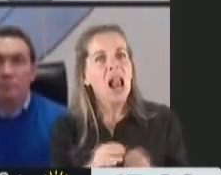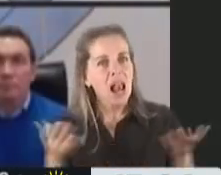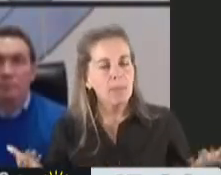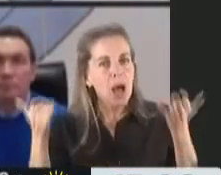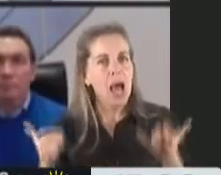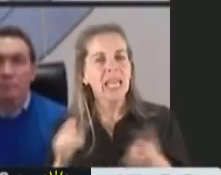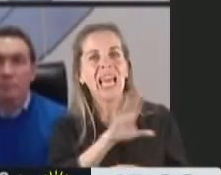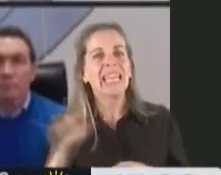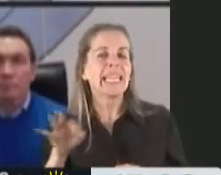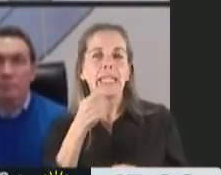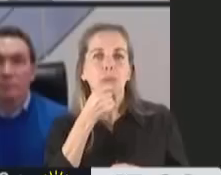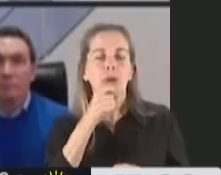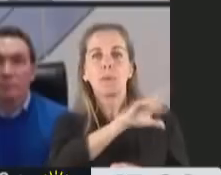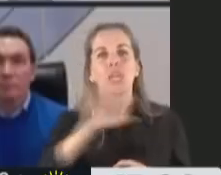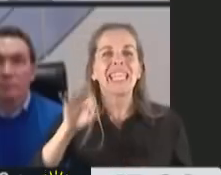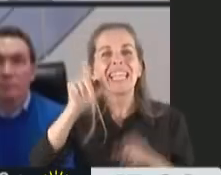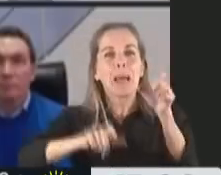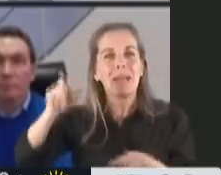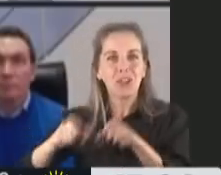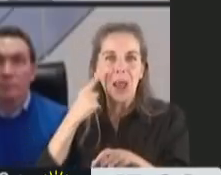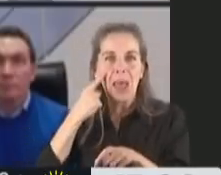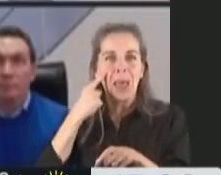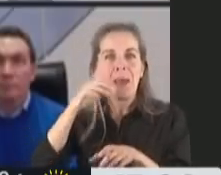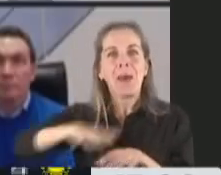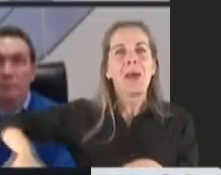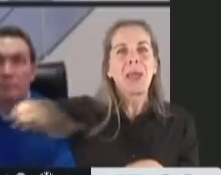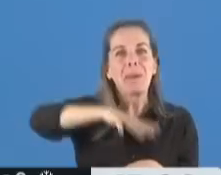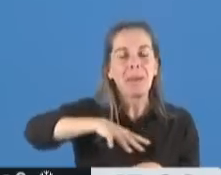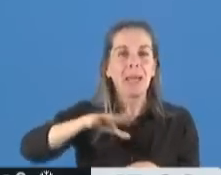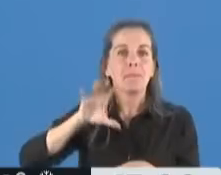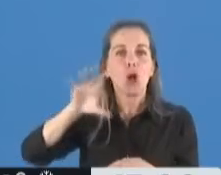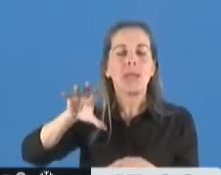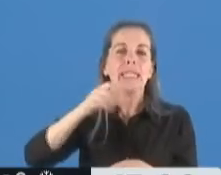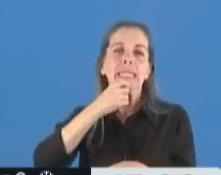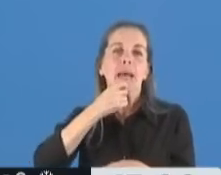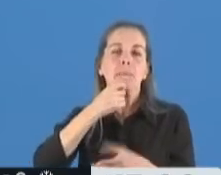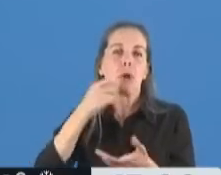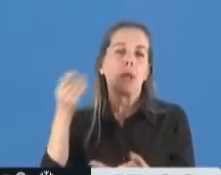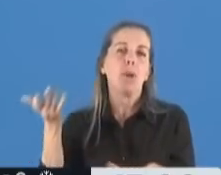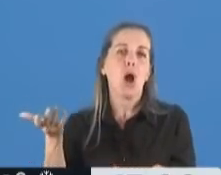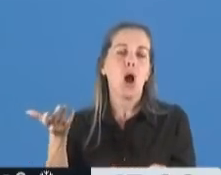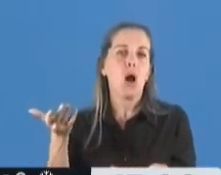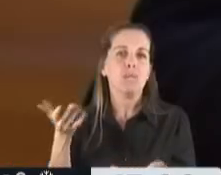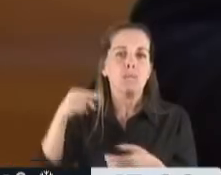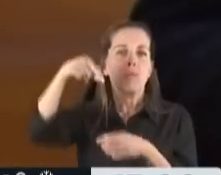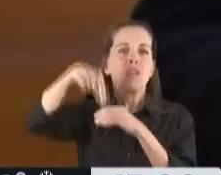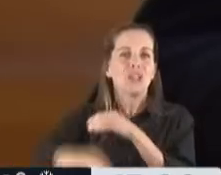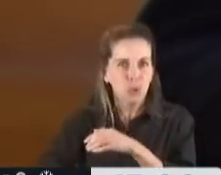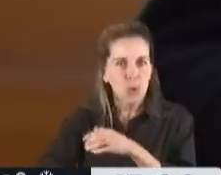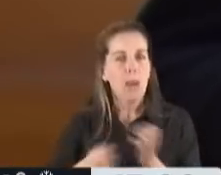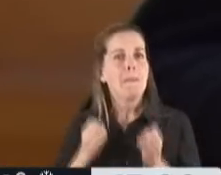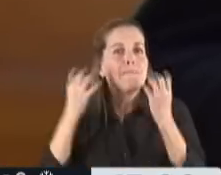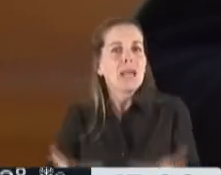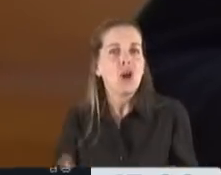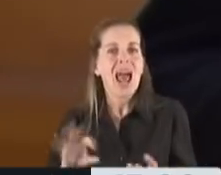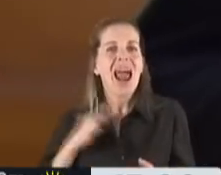500 habitantes que viven al pie de los Andes santacruceños, vivir mejor, en mejores condiciones,